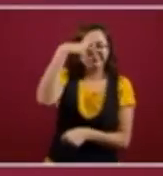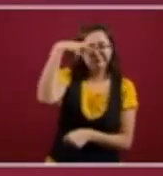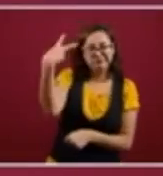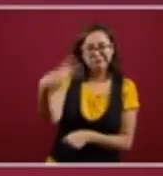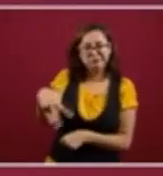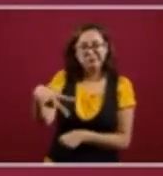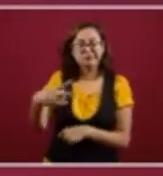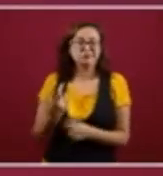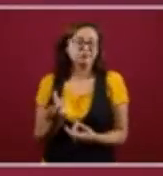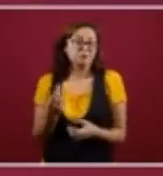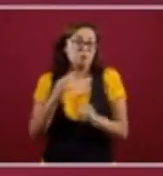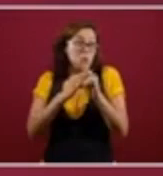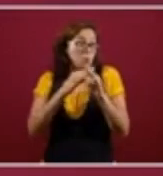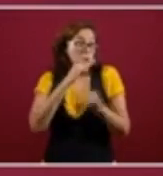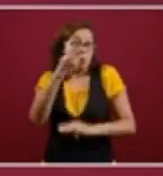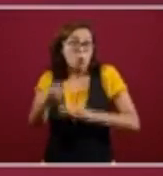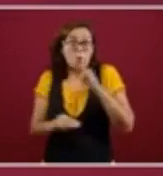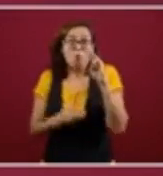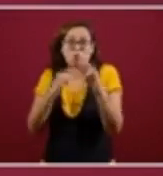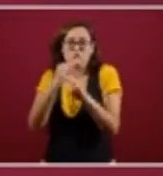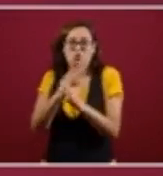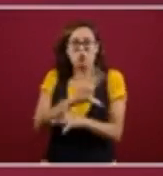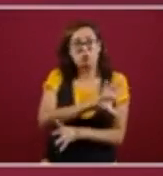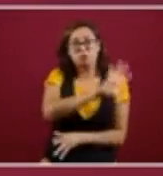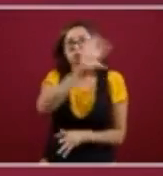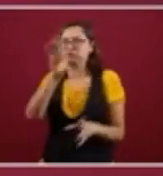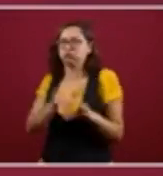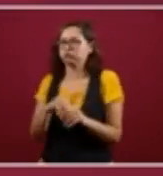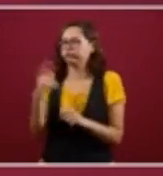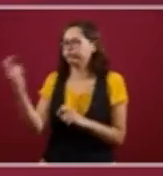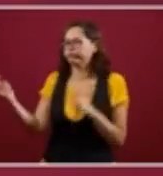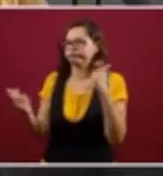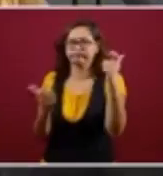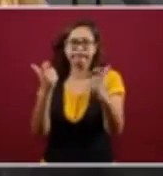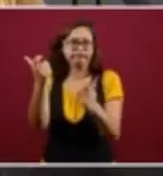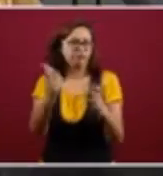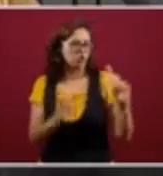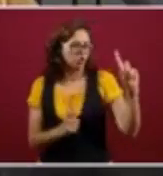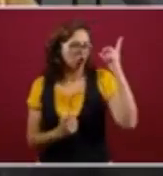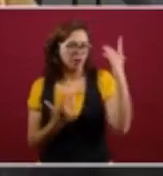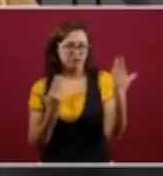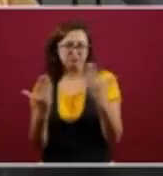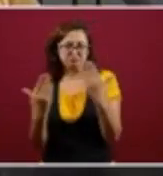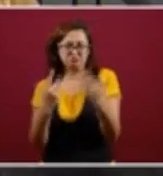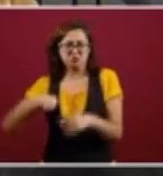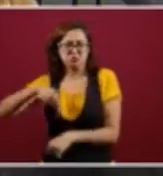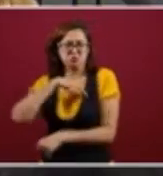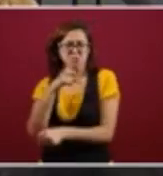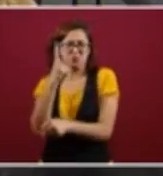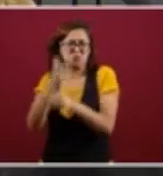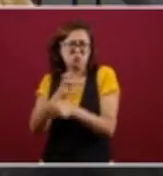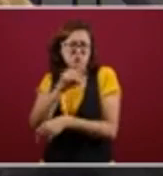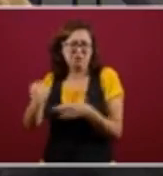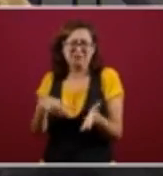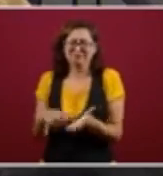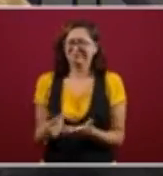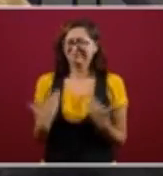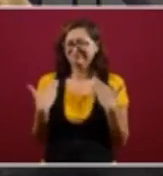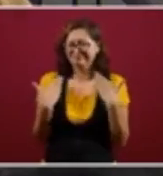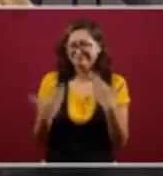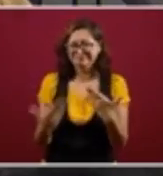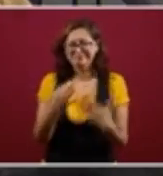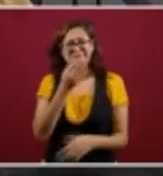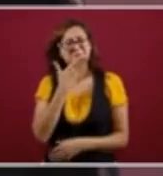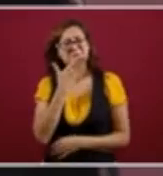entre todas las monedas del mundo en relación con el dólar. Entonces, vamos bien,